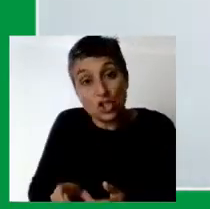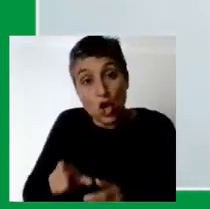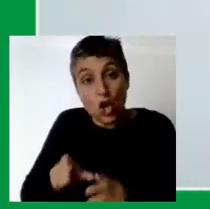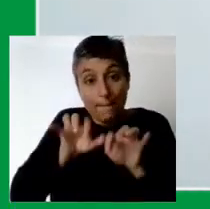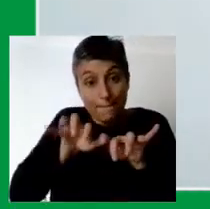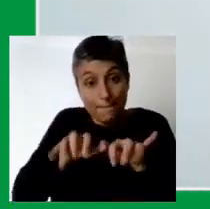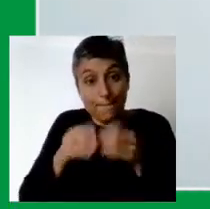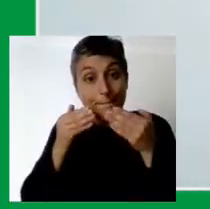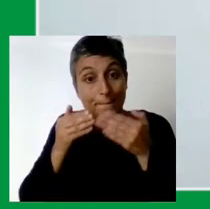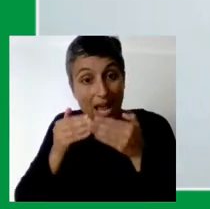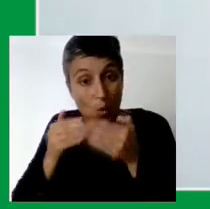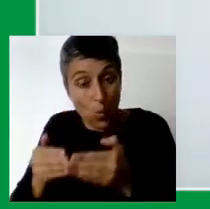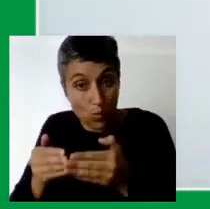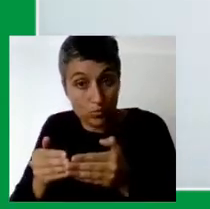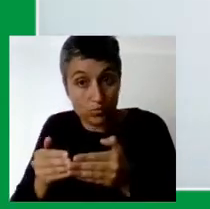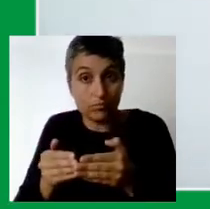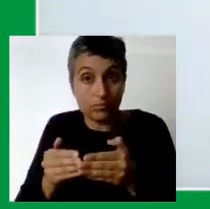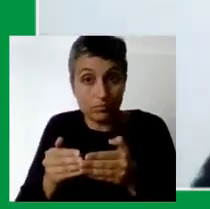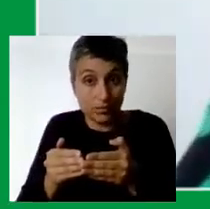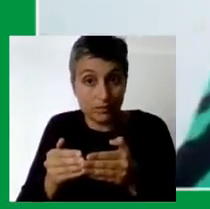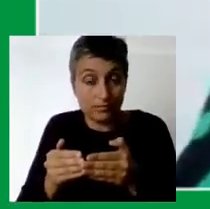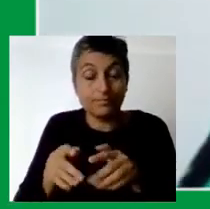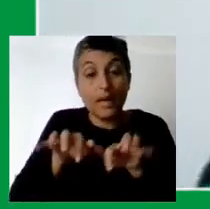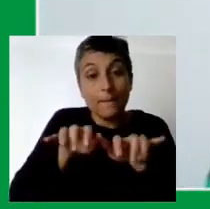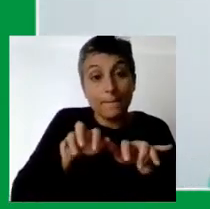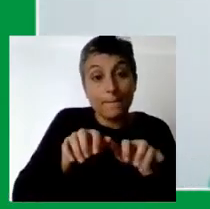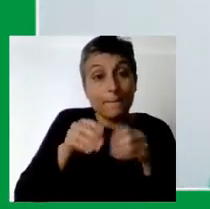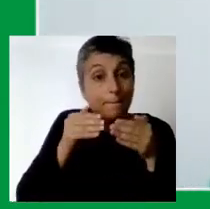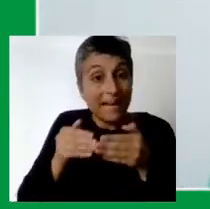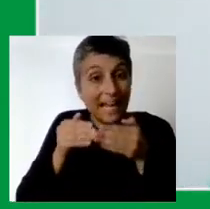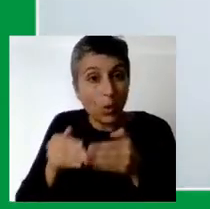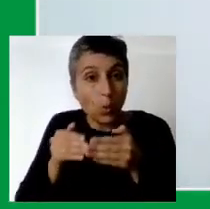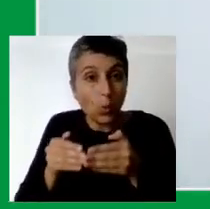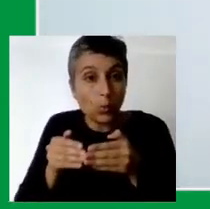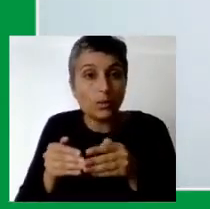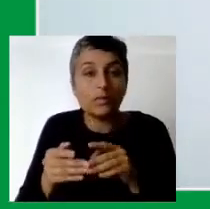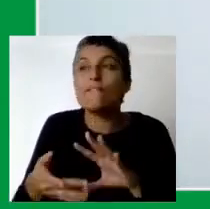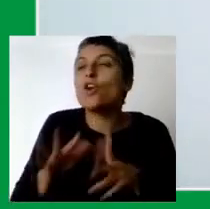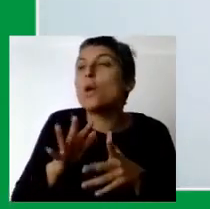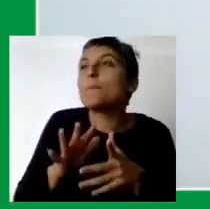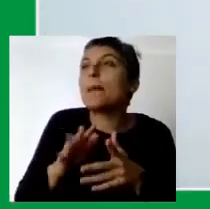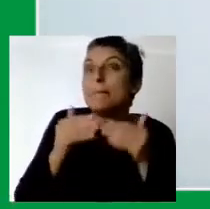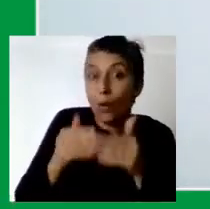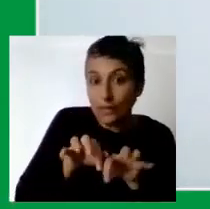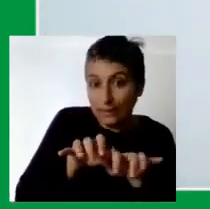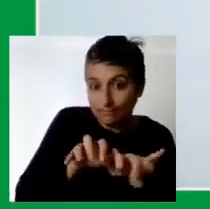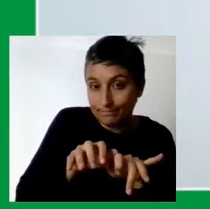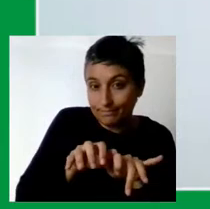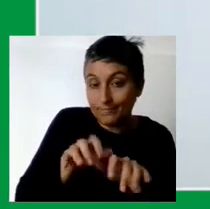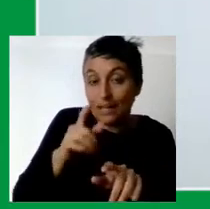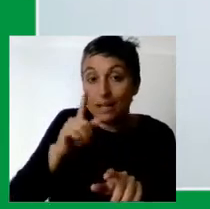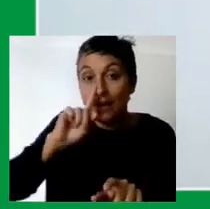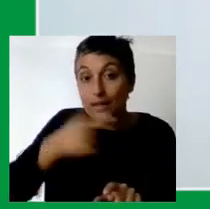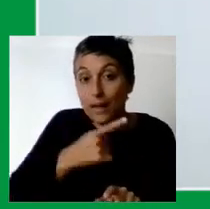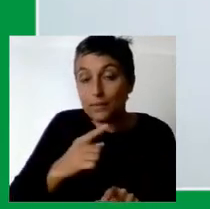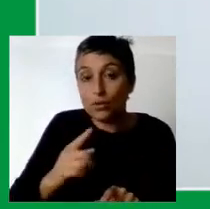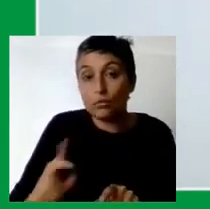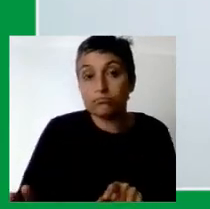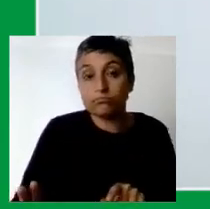pregunta, que en el lenguaje técnico se llama prompt, que es como un comando, una pregunta, e